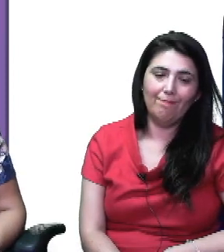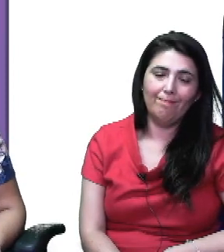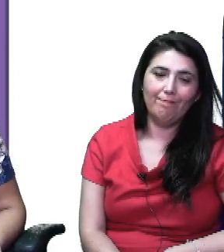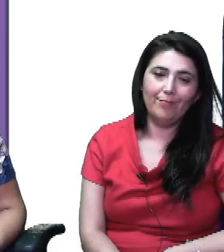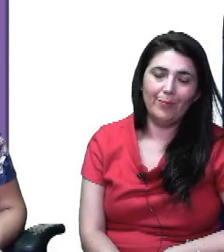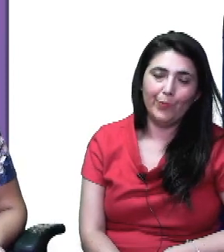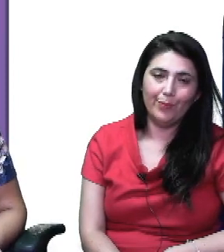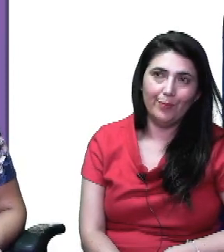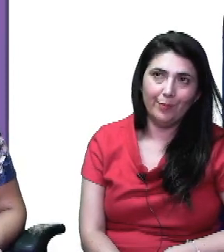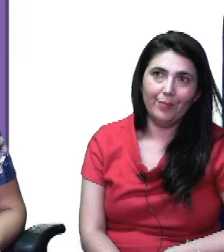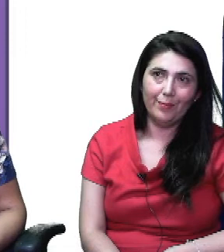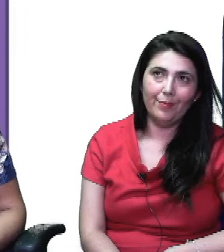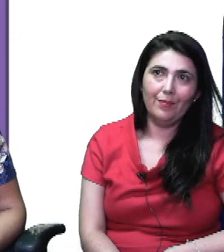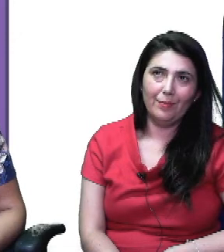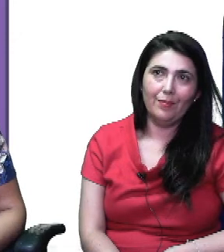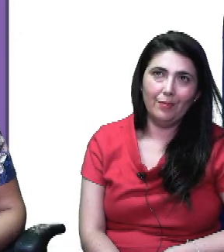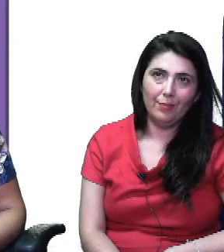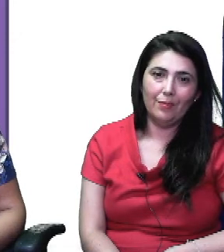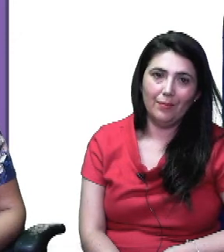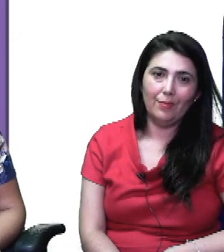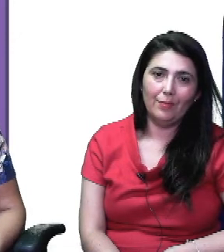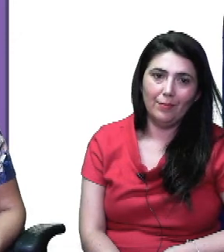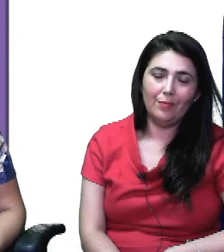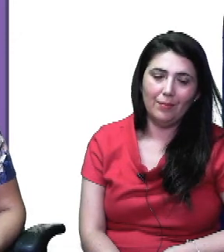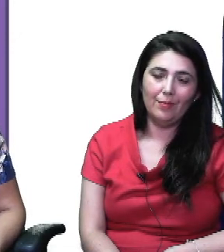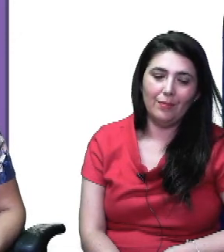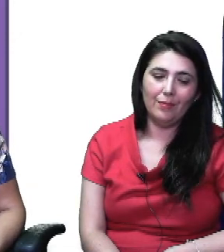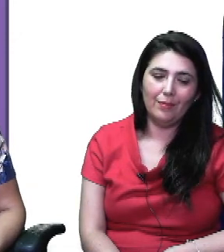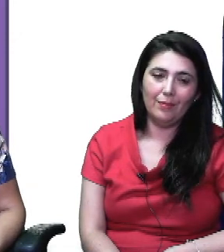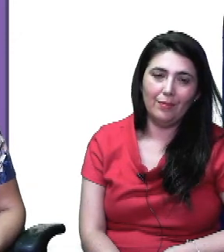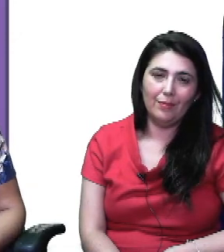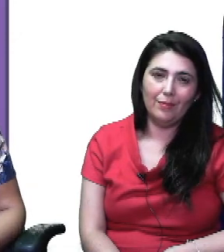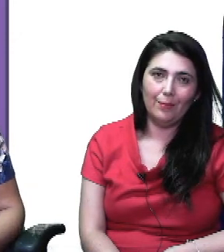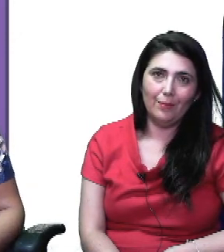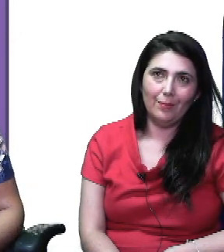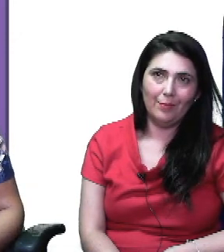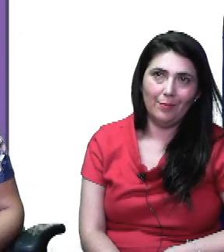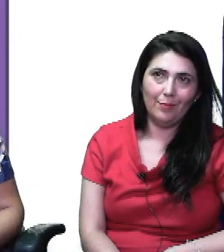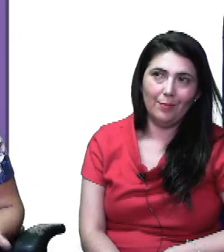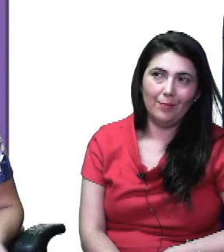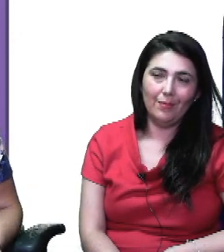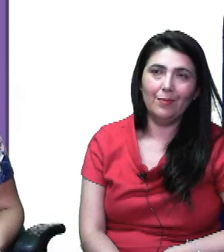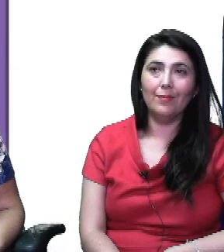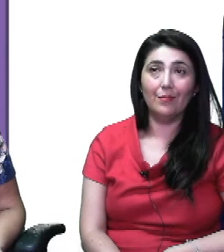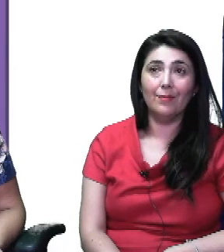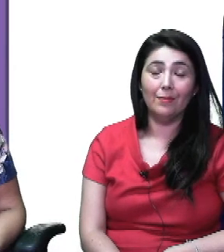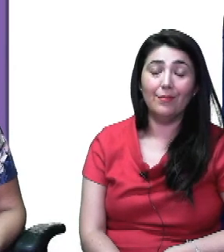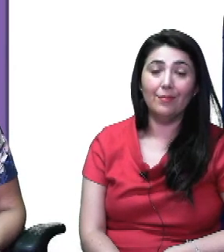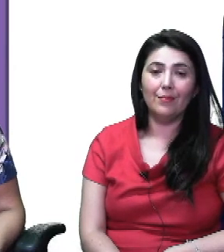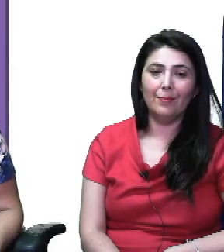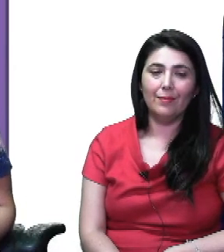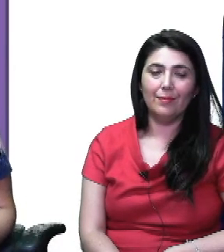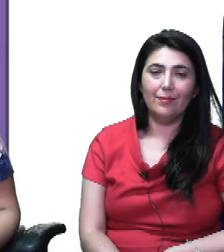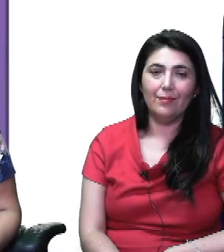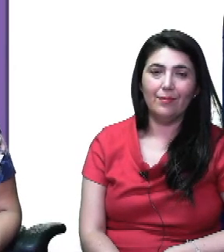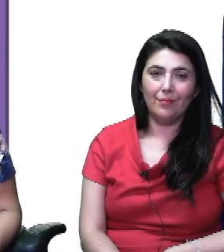Y acá también es bien importante decir que frente a la salud mental y el apoyo psicosocial, no solamente va a ser salud, por ejemplo,